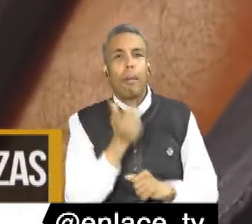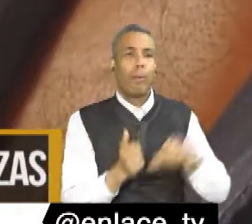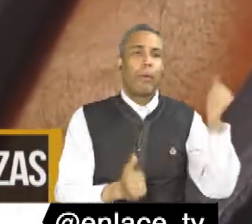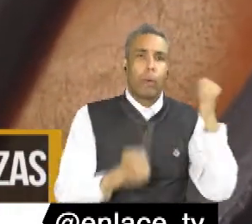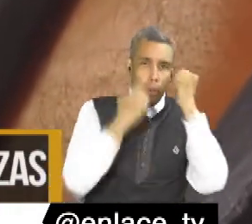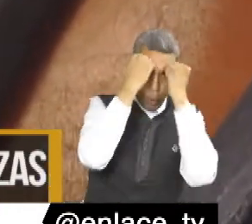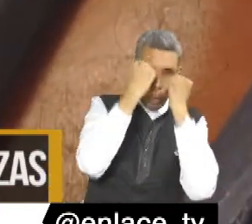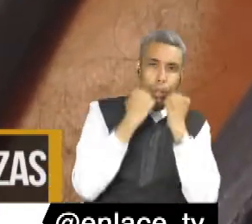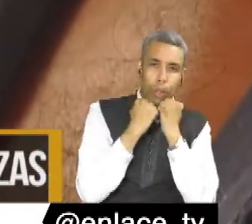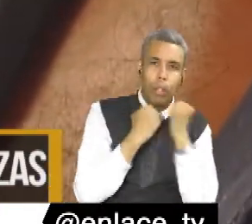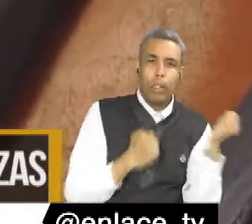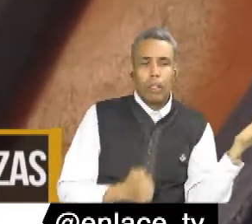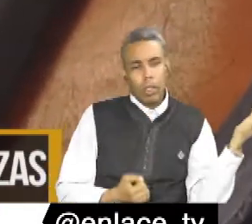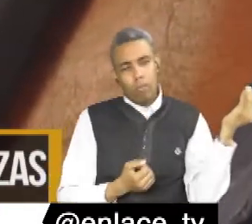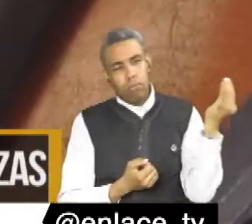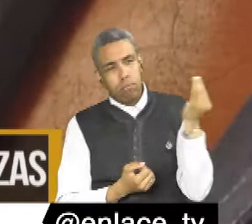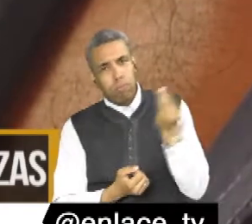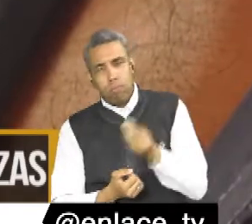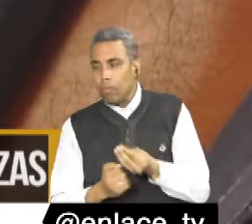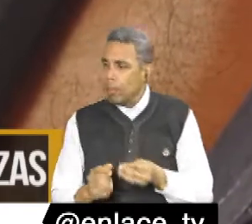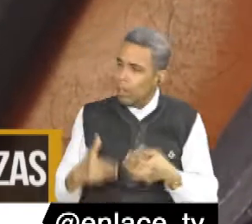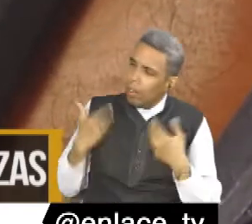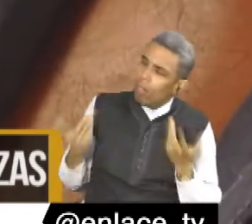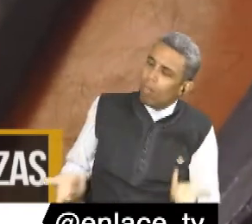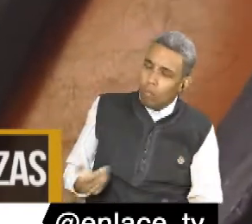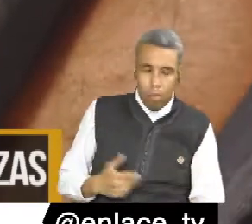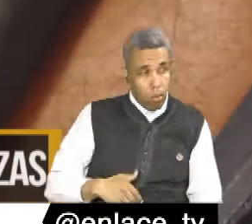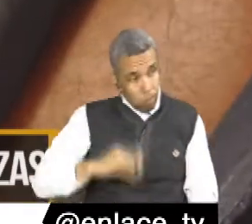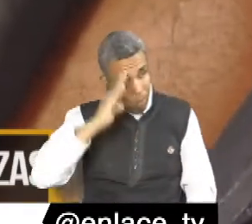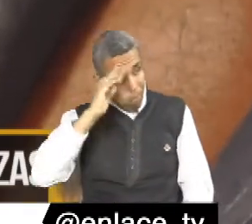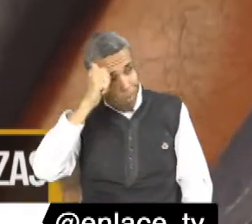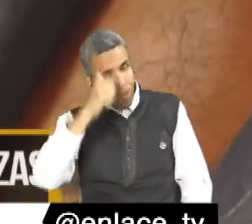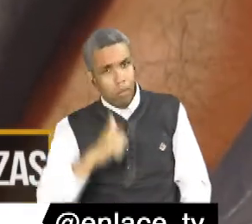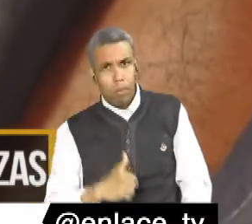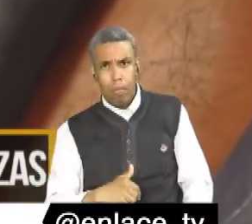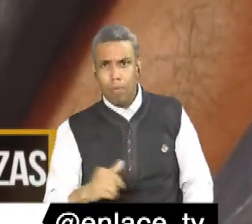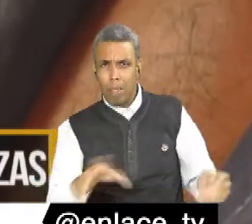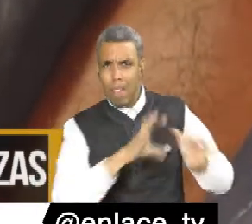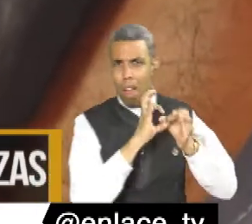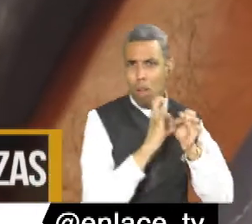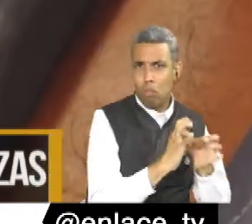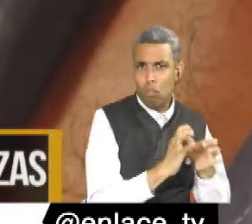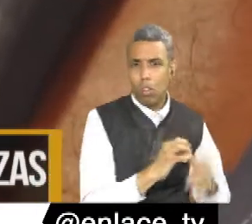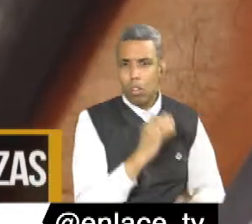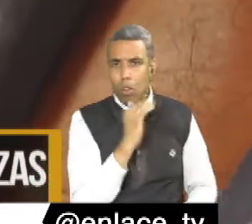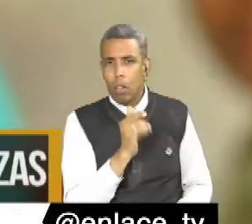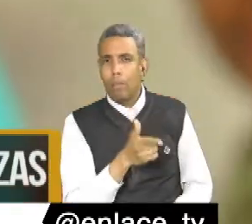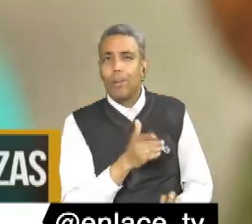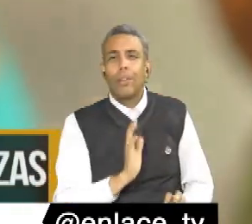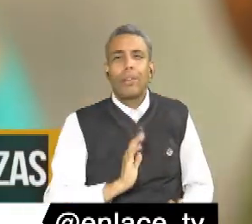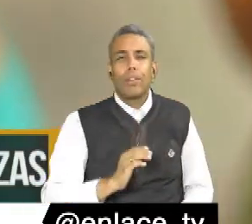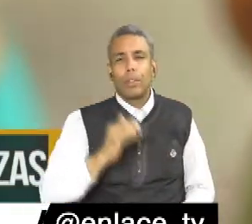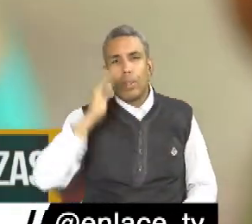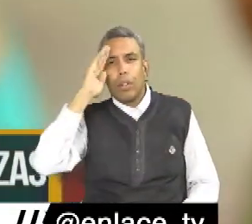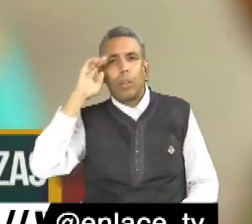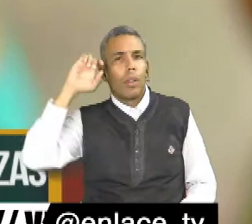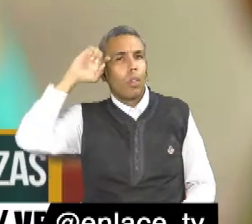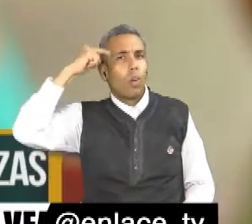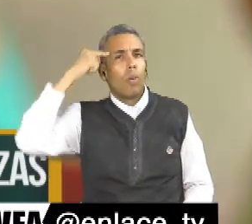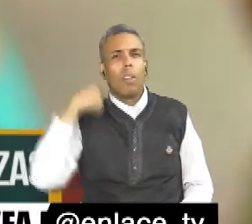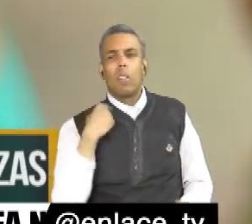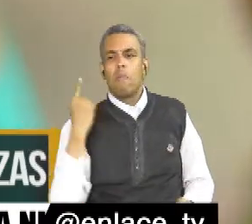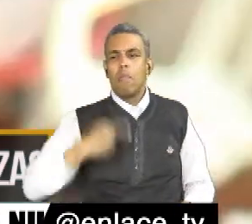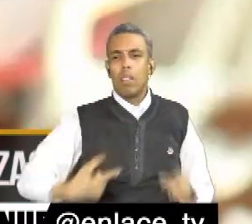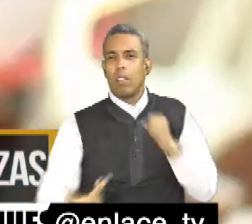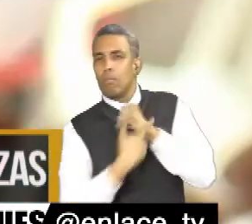por parte del gobierno cuando entran a hacer represalia, entonces uno es el que se la lleva en seco. Agregó que los campesinos de la